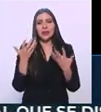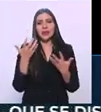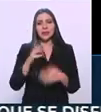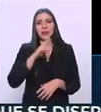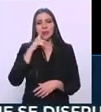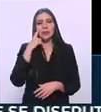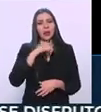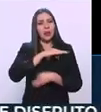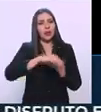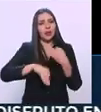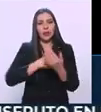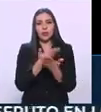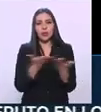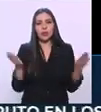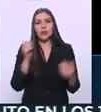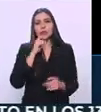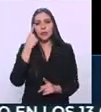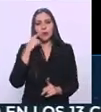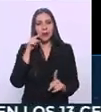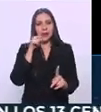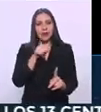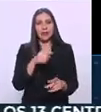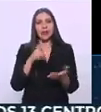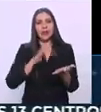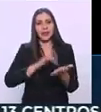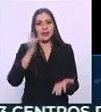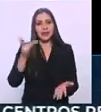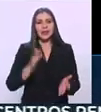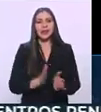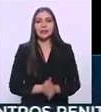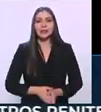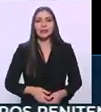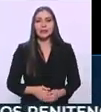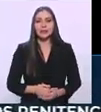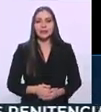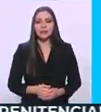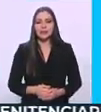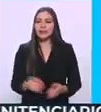también para todas y todos y para ti en particular. Gracias. Igualmente. Muy buenas noches.